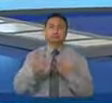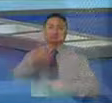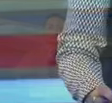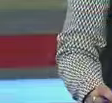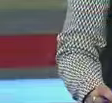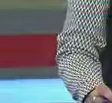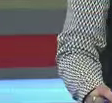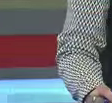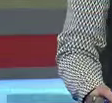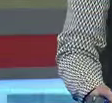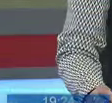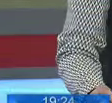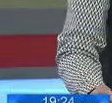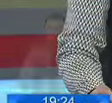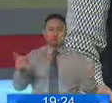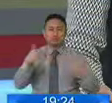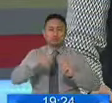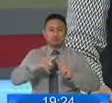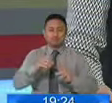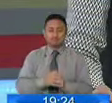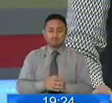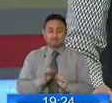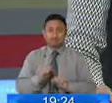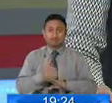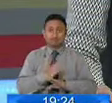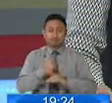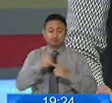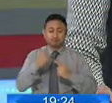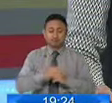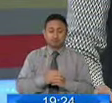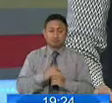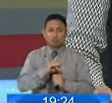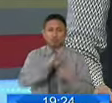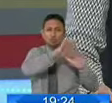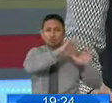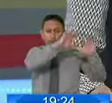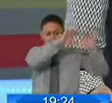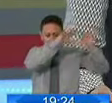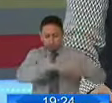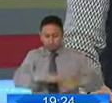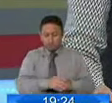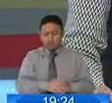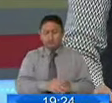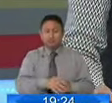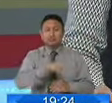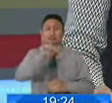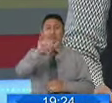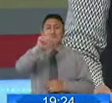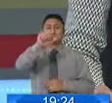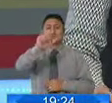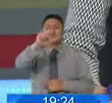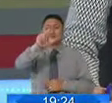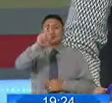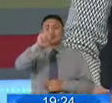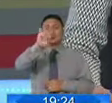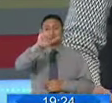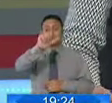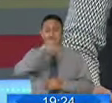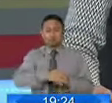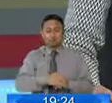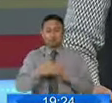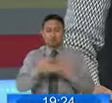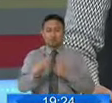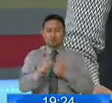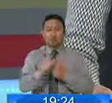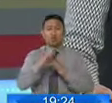Estamos de vuelta, amigos, en el Comercio TV y como lo anunciamos, un deslave en el sector de Yalubí, en la vía Guaranda-Echandía, habría